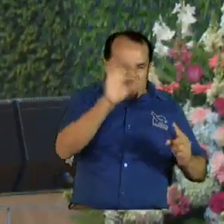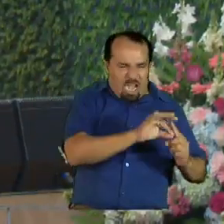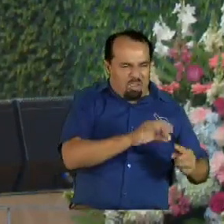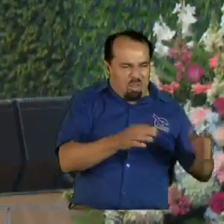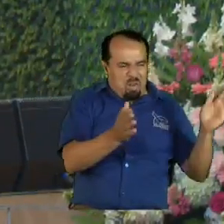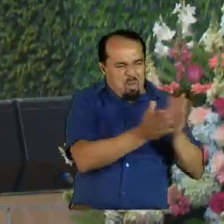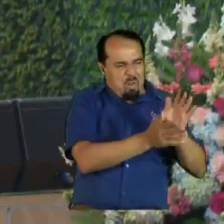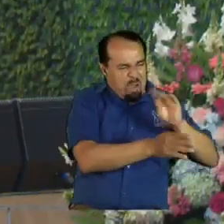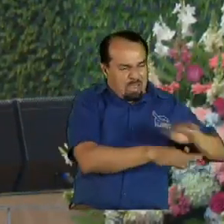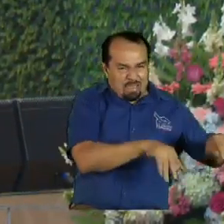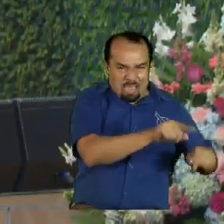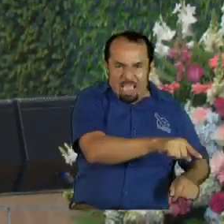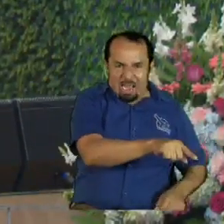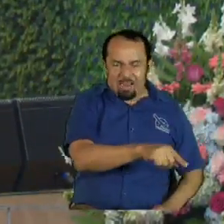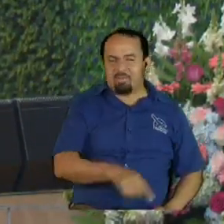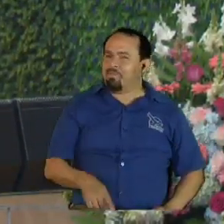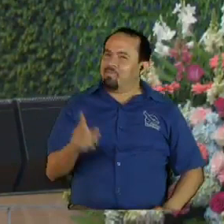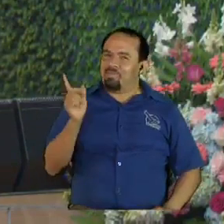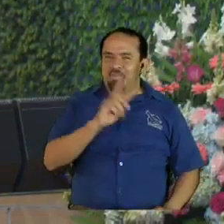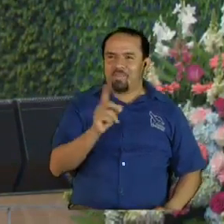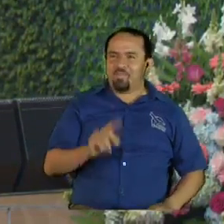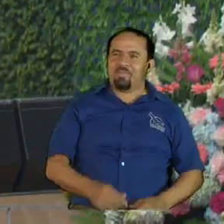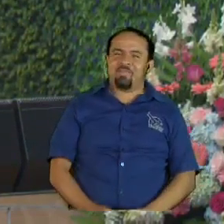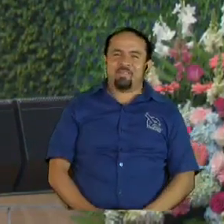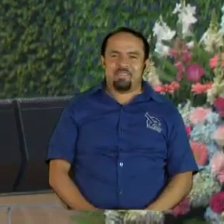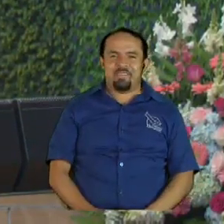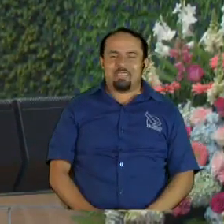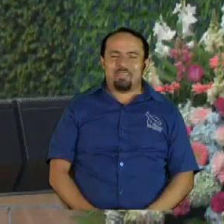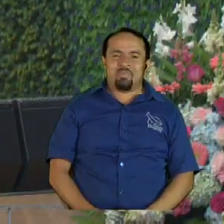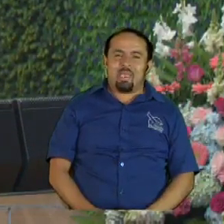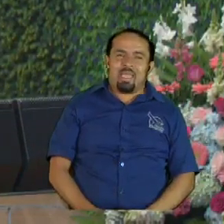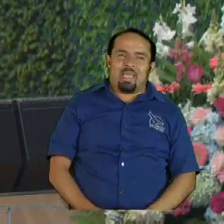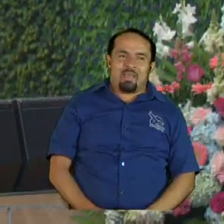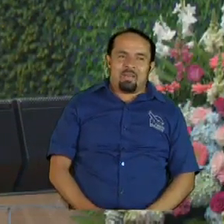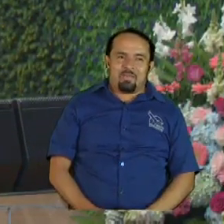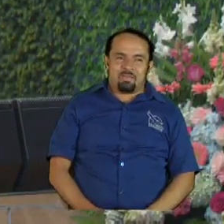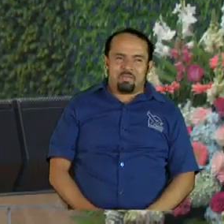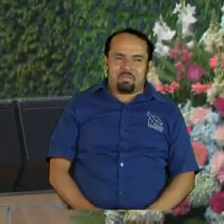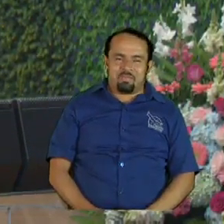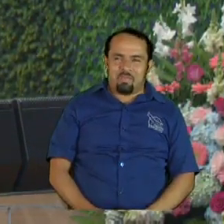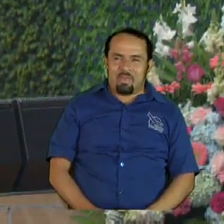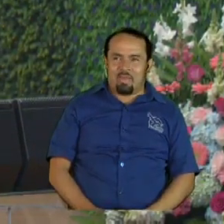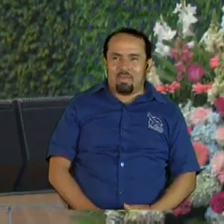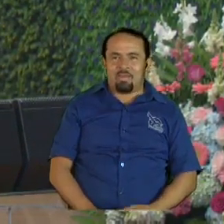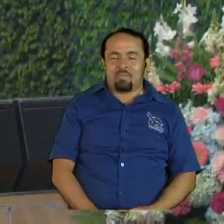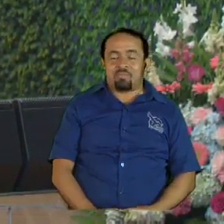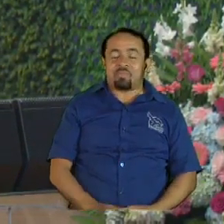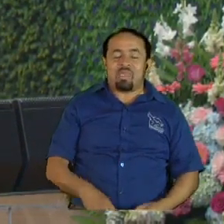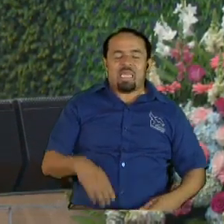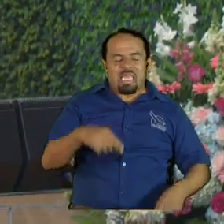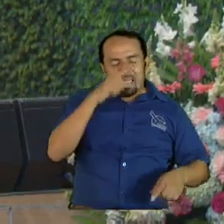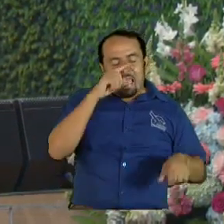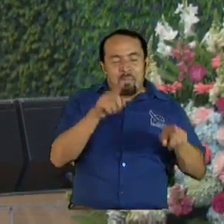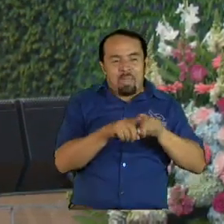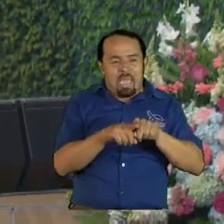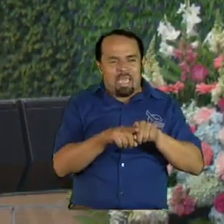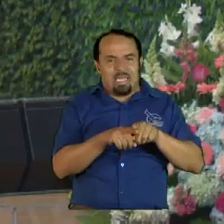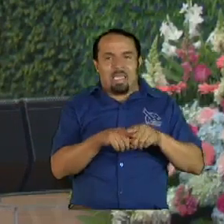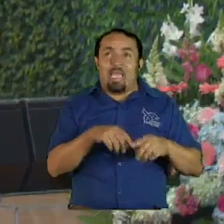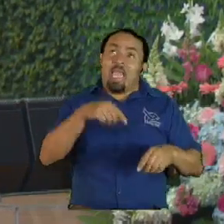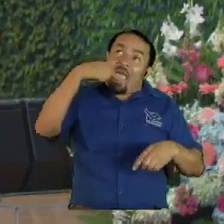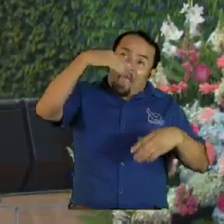cielo? Pero no solo así de repente, sino que en el cielo se quedara escrita una palabra: esto es por